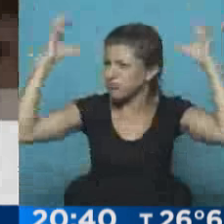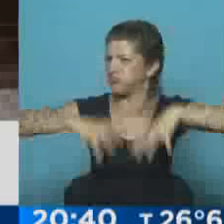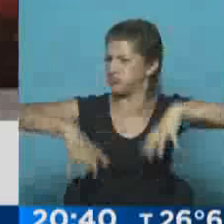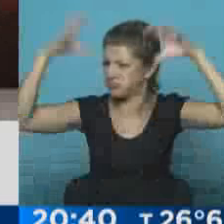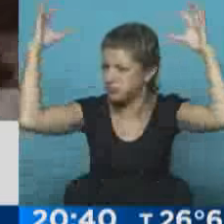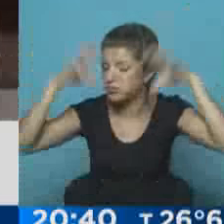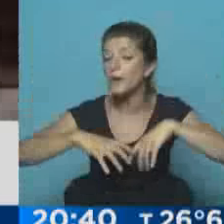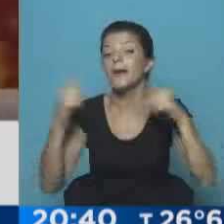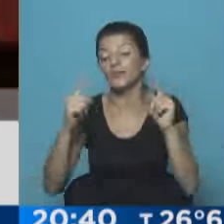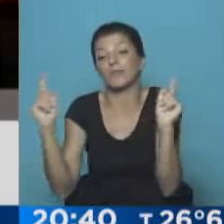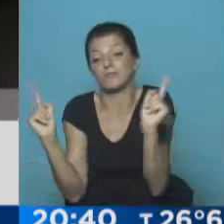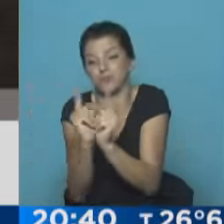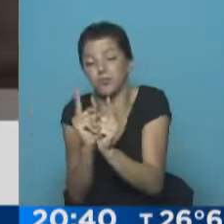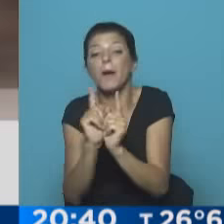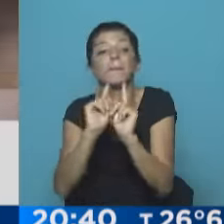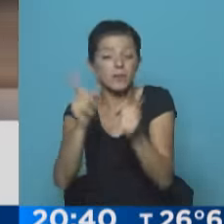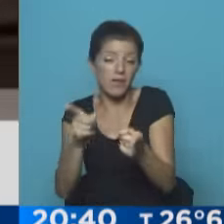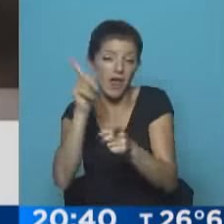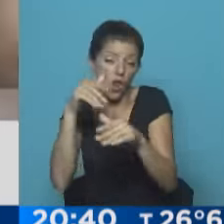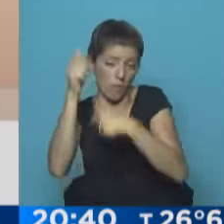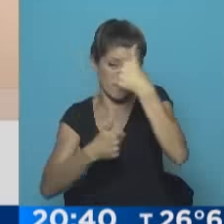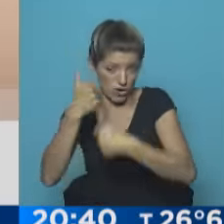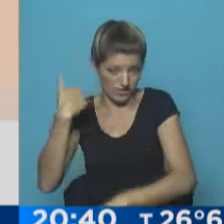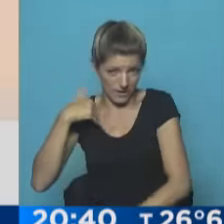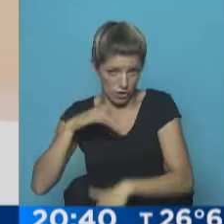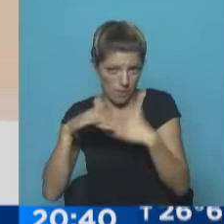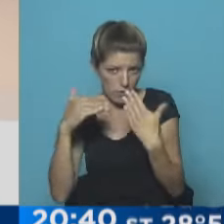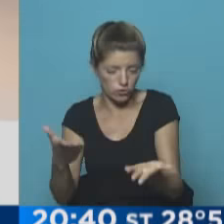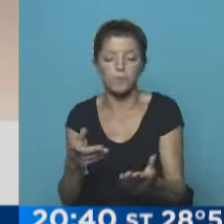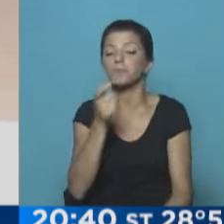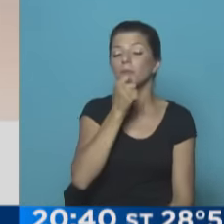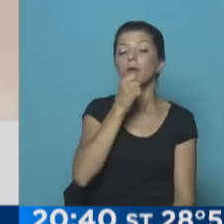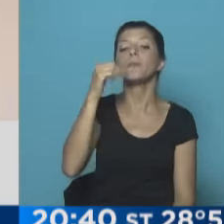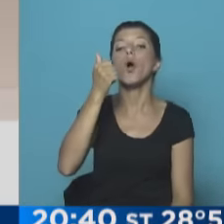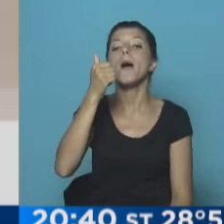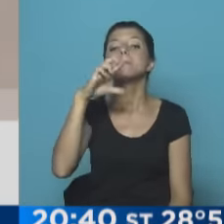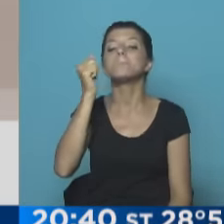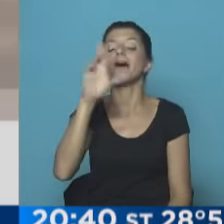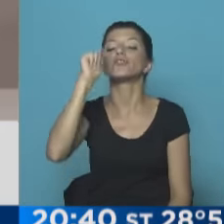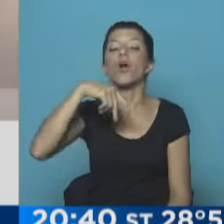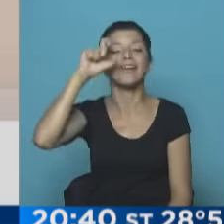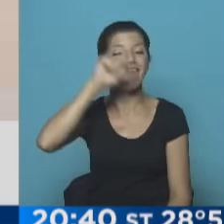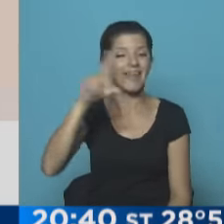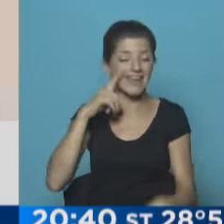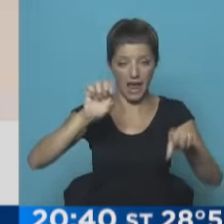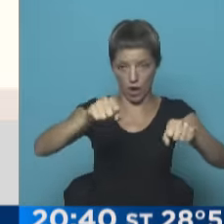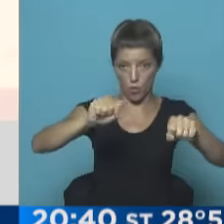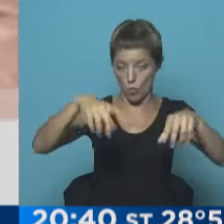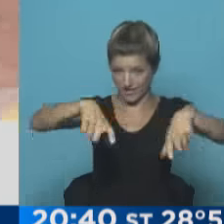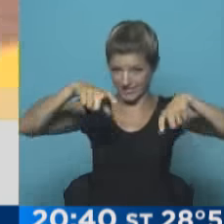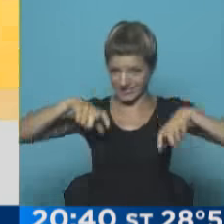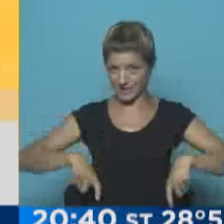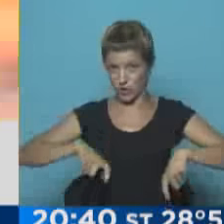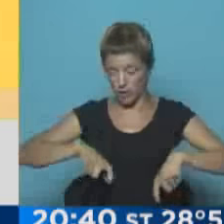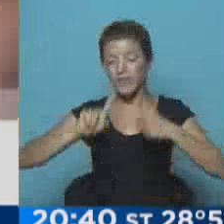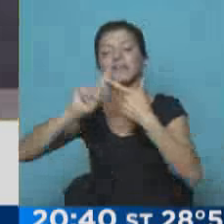Se acortó, pero le sirvió también a los argentinos. Por ejemplo, a Alejandro Patronelli, que quedó tercero en cuatriciclos. Lo mismo para Marcos Patronelli, que finalizó